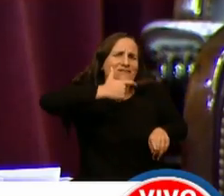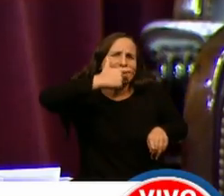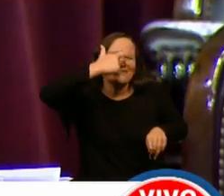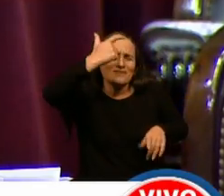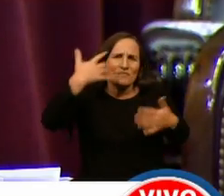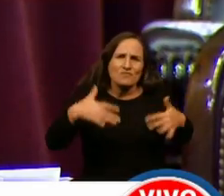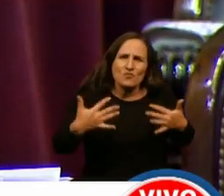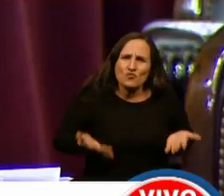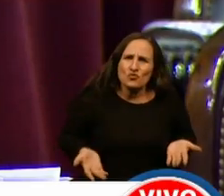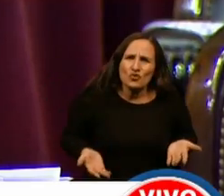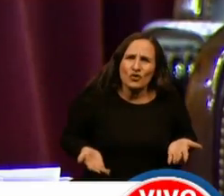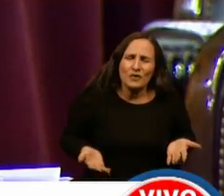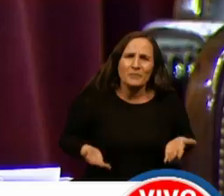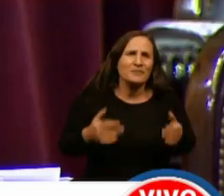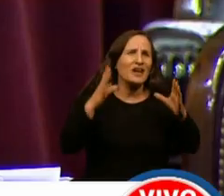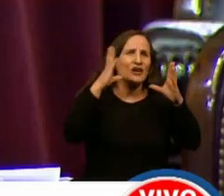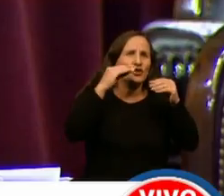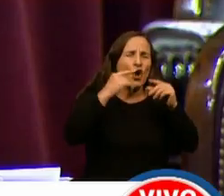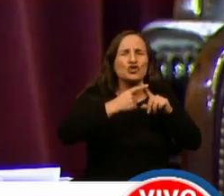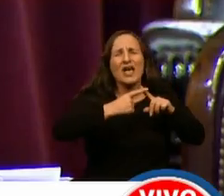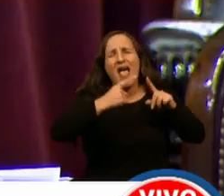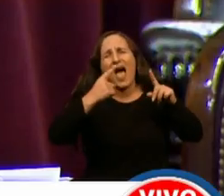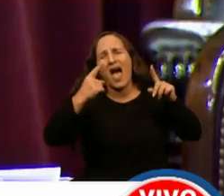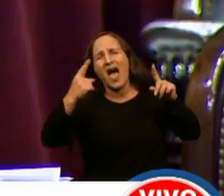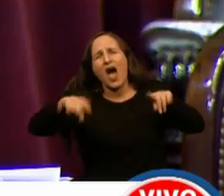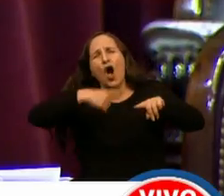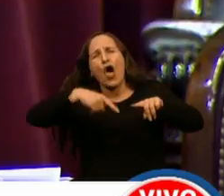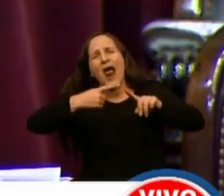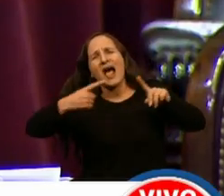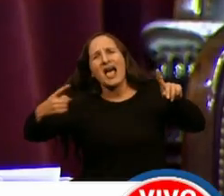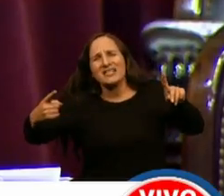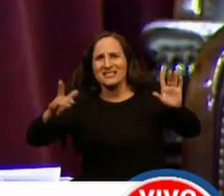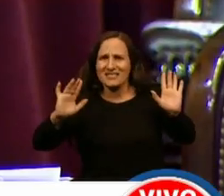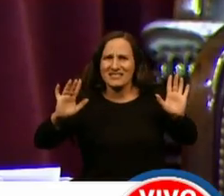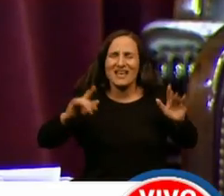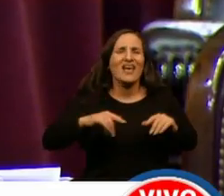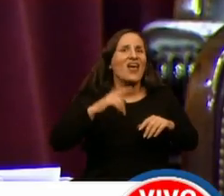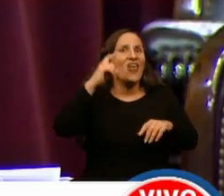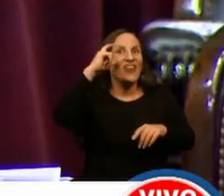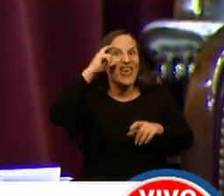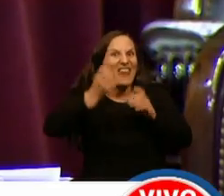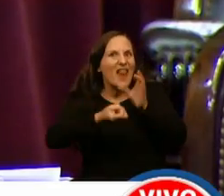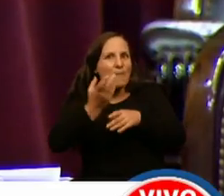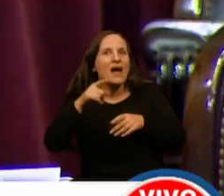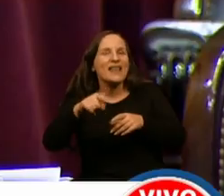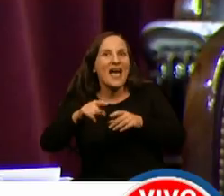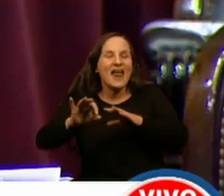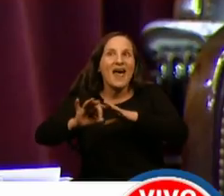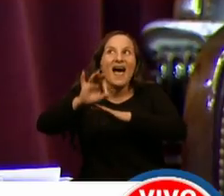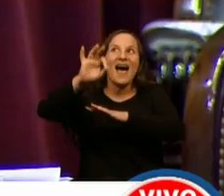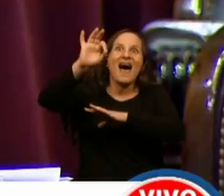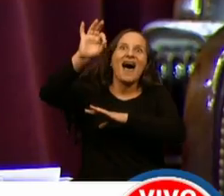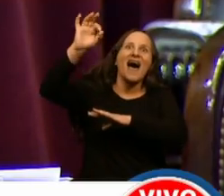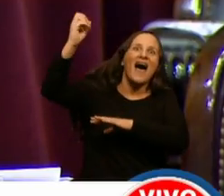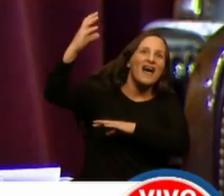y tenemos la noche mucho más larga que en otros puntos del país recién en las 10 de la mañana pues con suerte